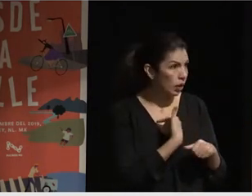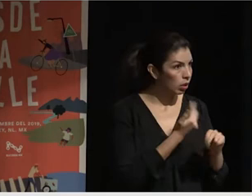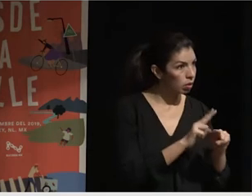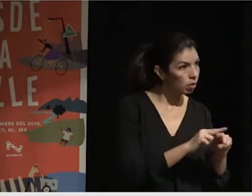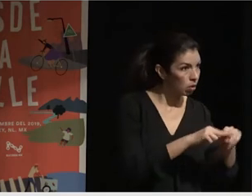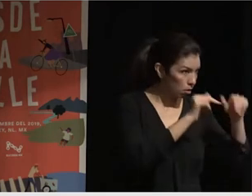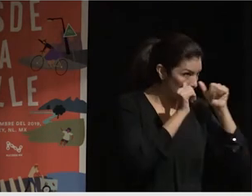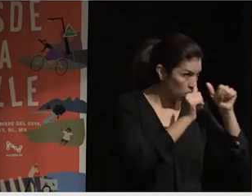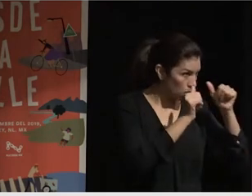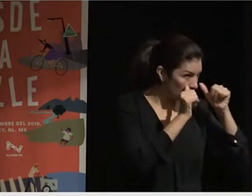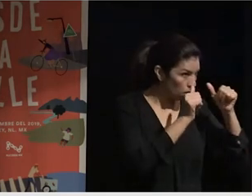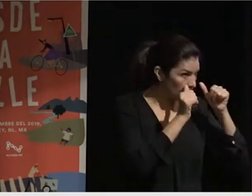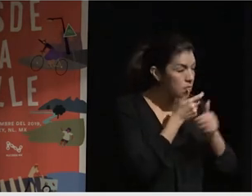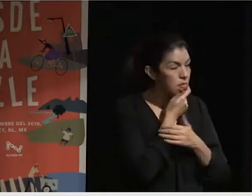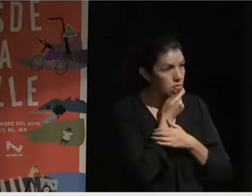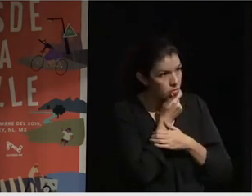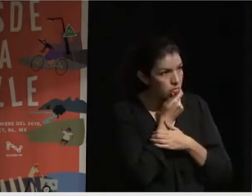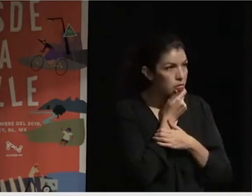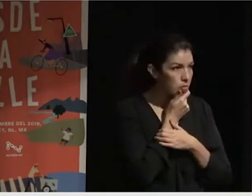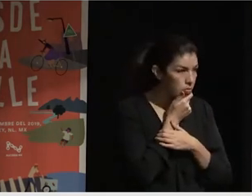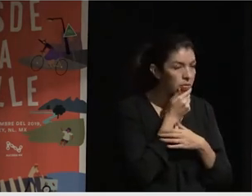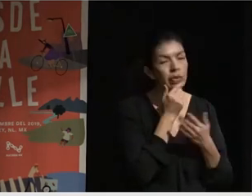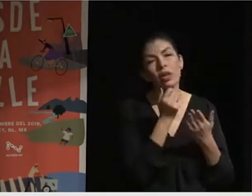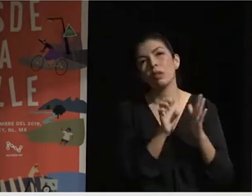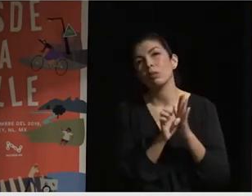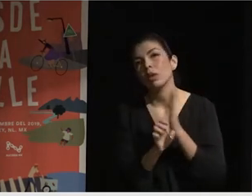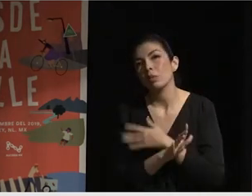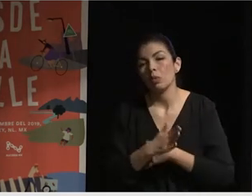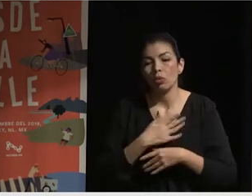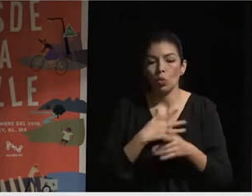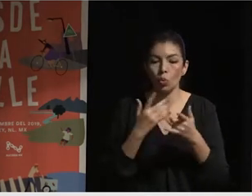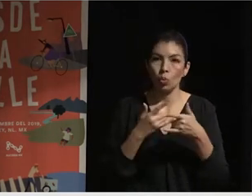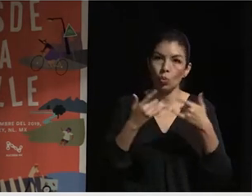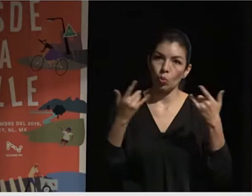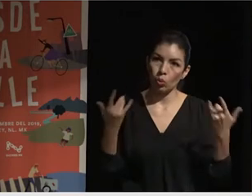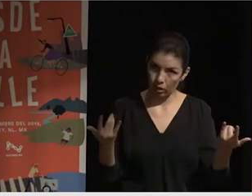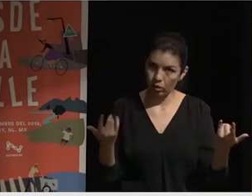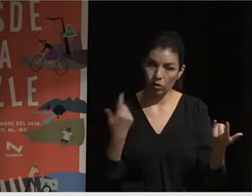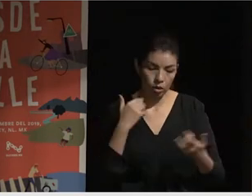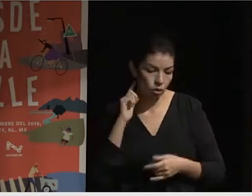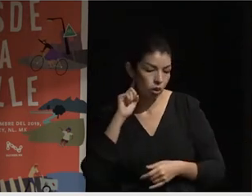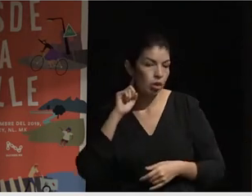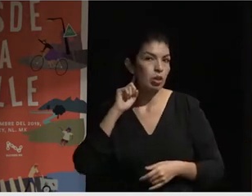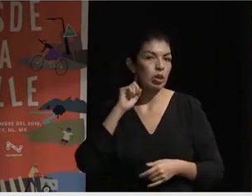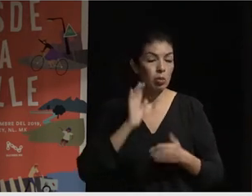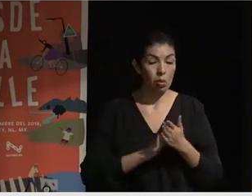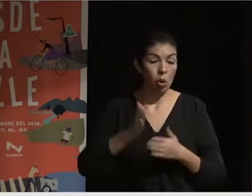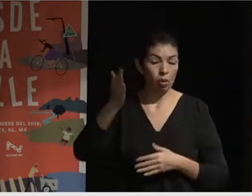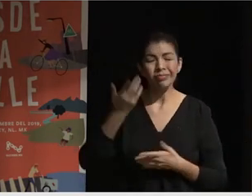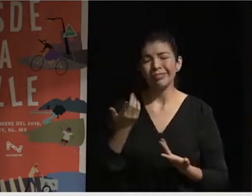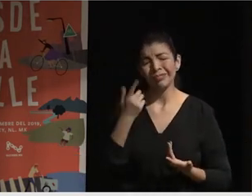escucho historias donde quizás en algún momento el abuelo o el bisabuelo vivió en el centro de la ciudad. Quizás en algún